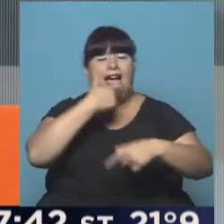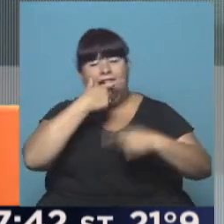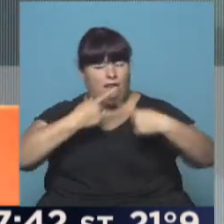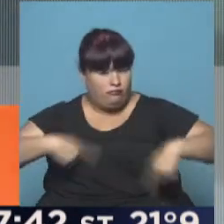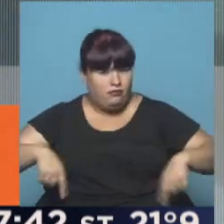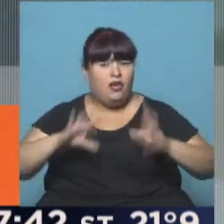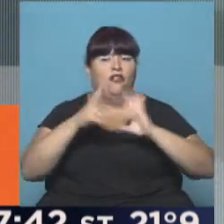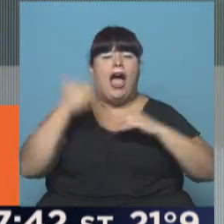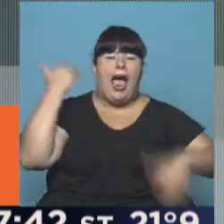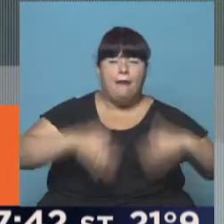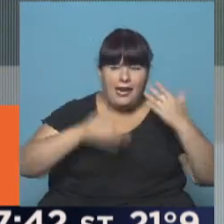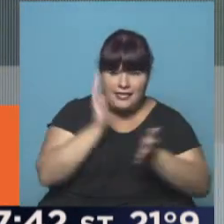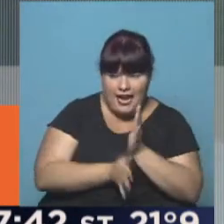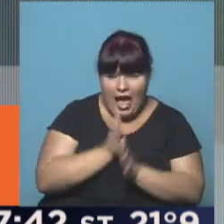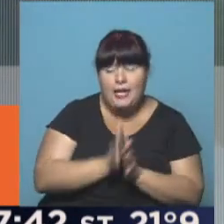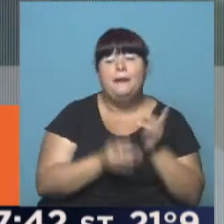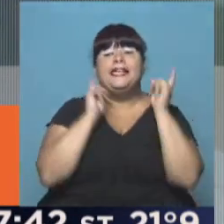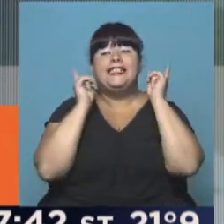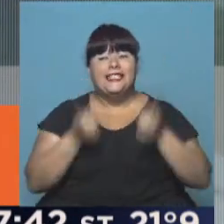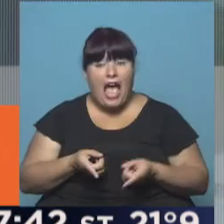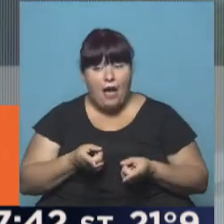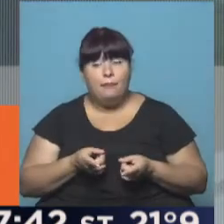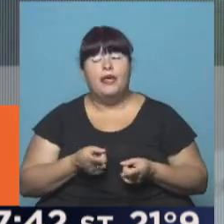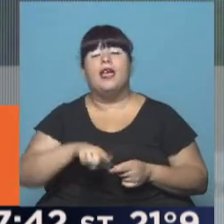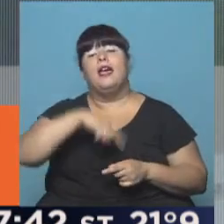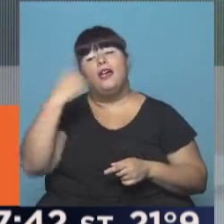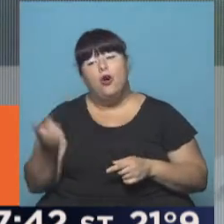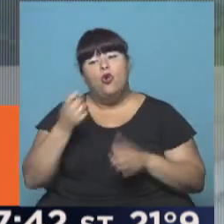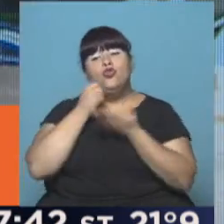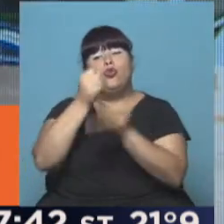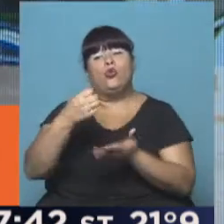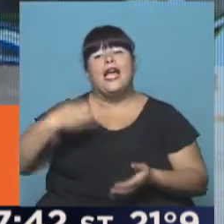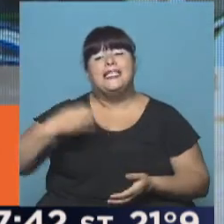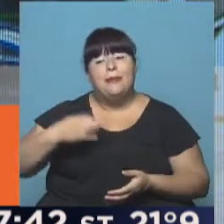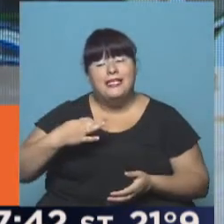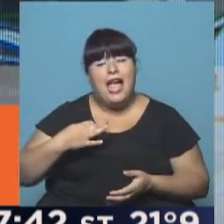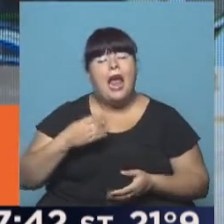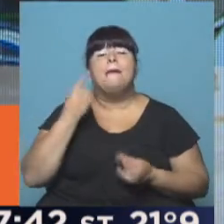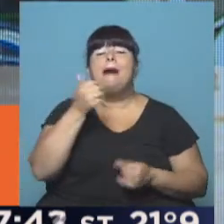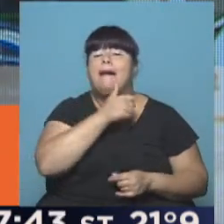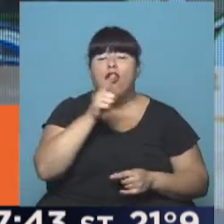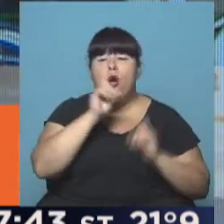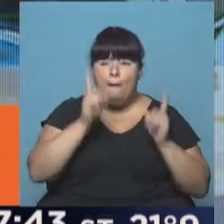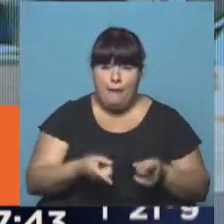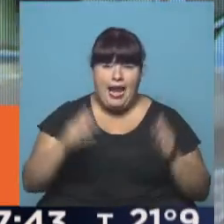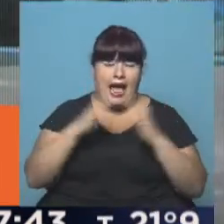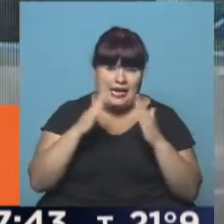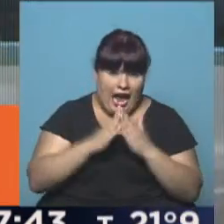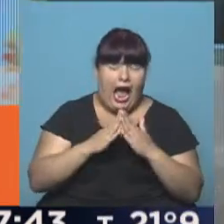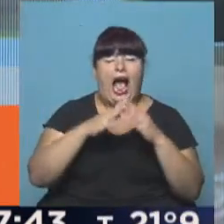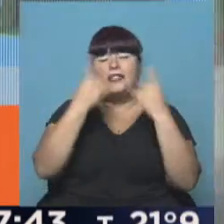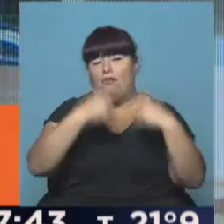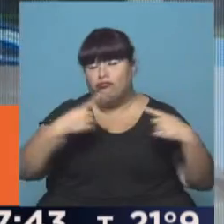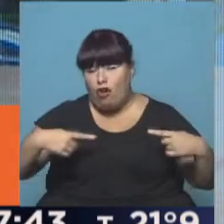en los sistemas de emergencia, pero además tenemos un subsidio social, no solo para medicamentos, sino también para viviendas y para